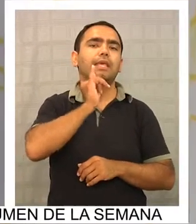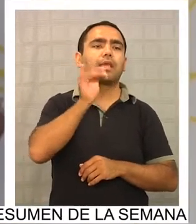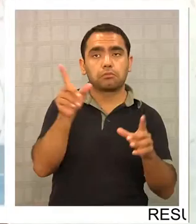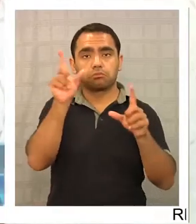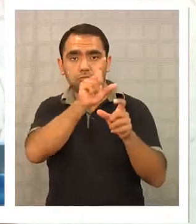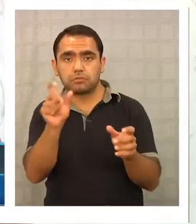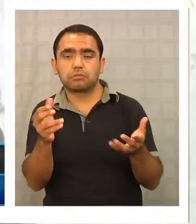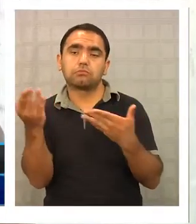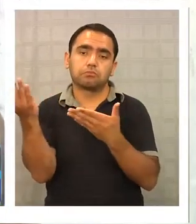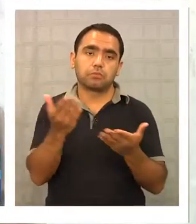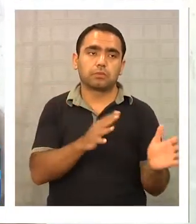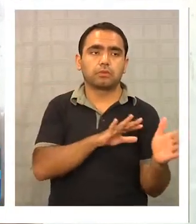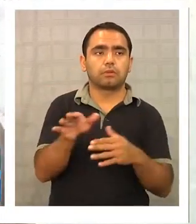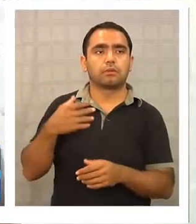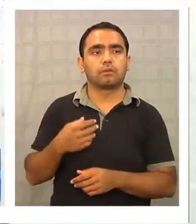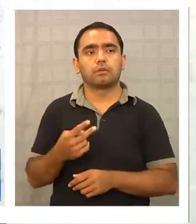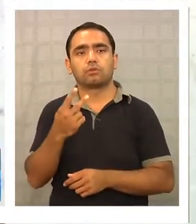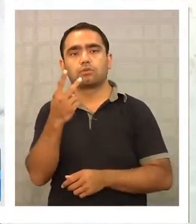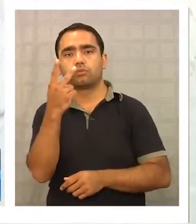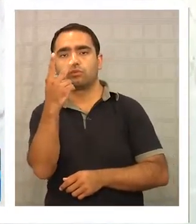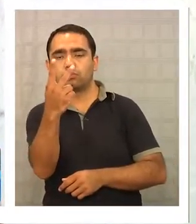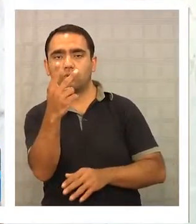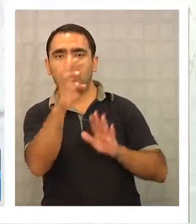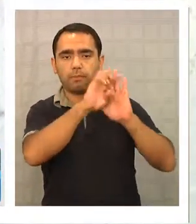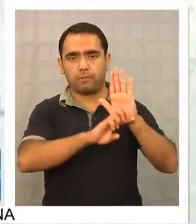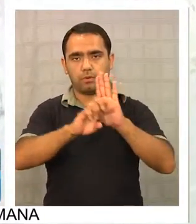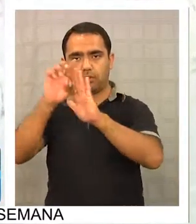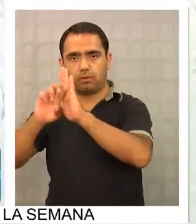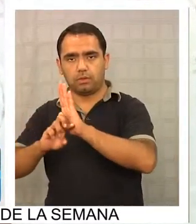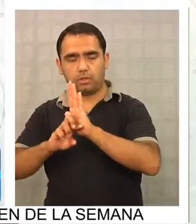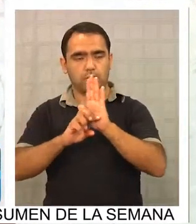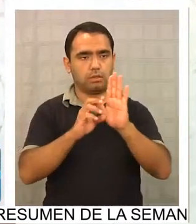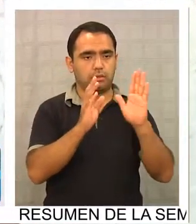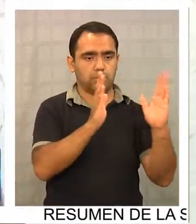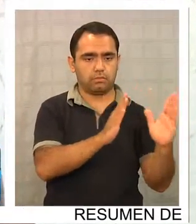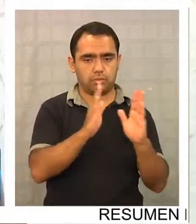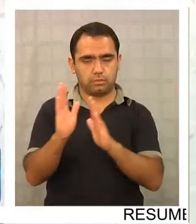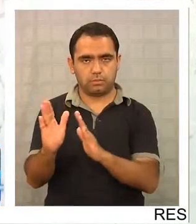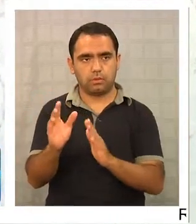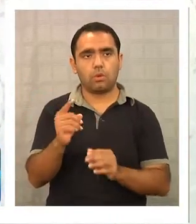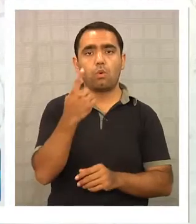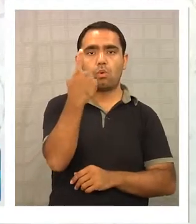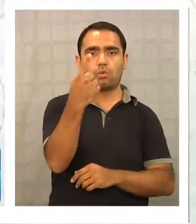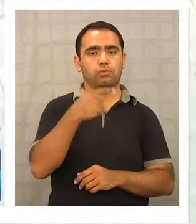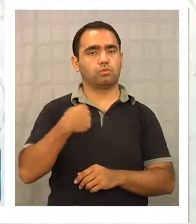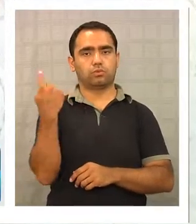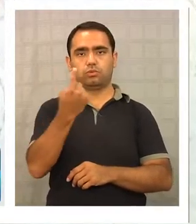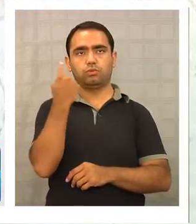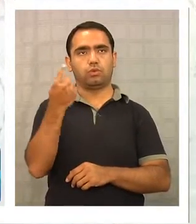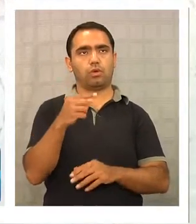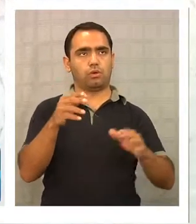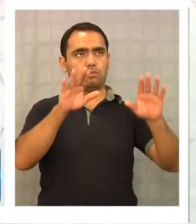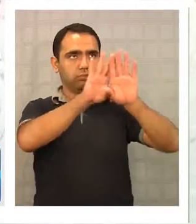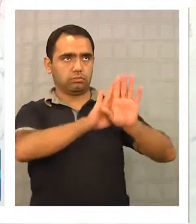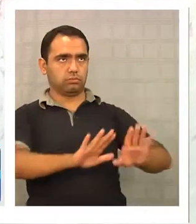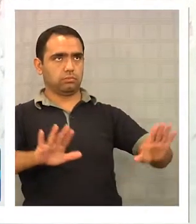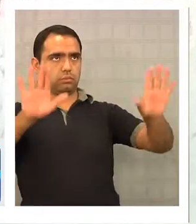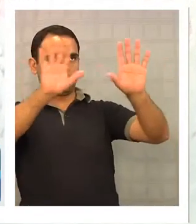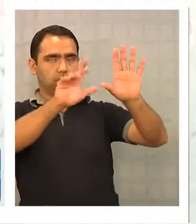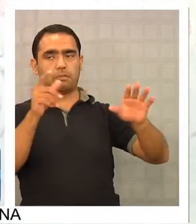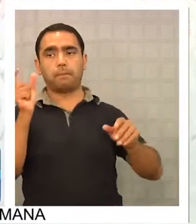artista pinte un mural con la ayuda de artistas iquiqueños, además de un muro colaborativo que contará con la participación